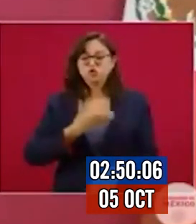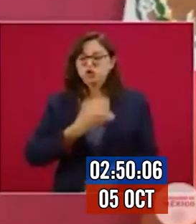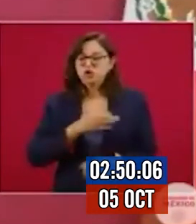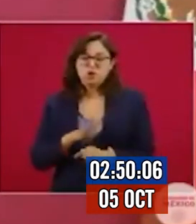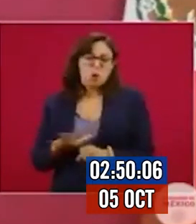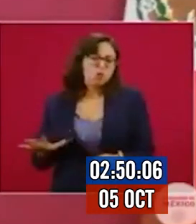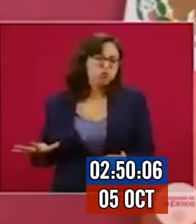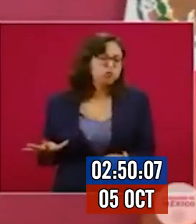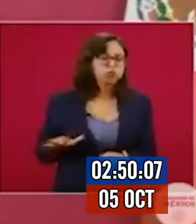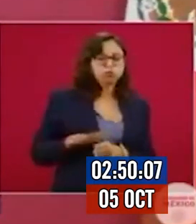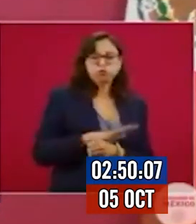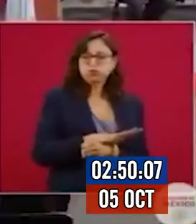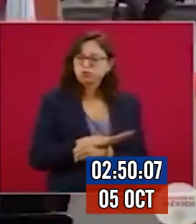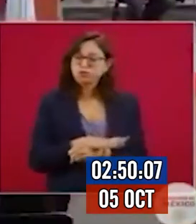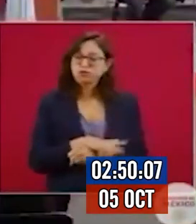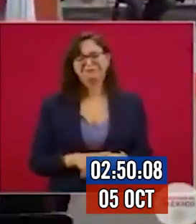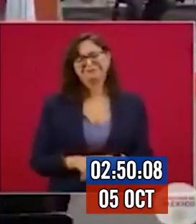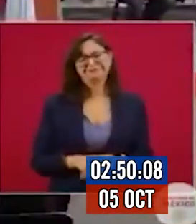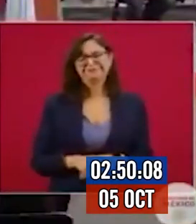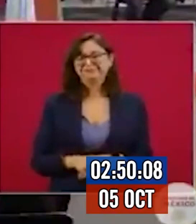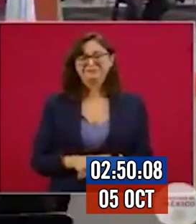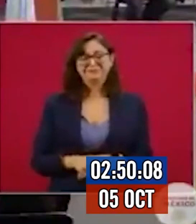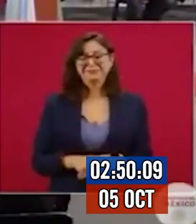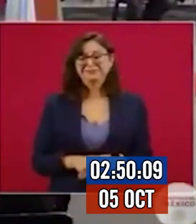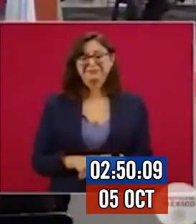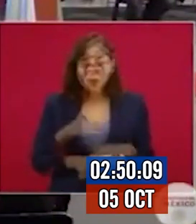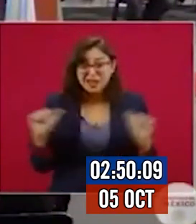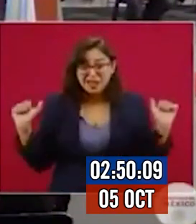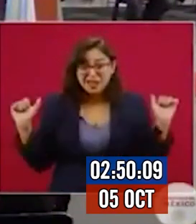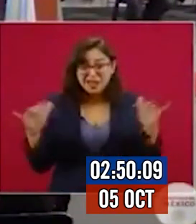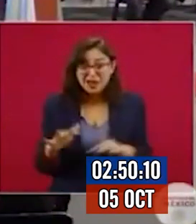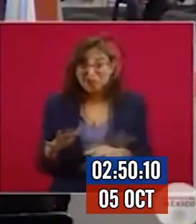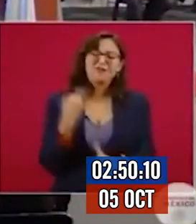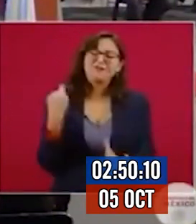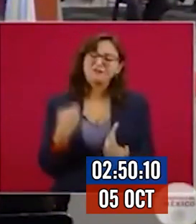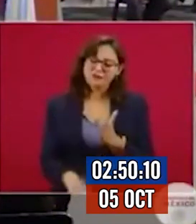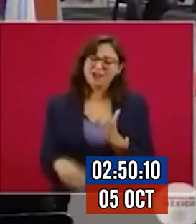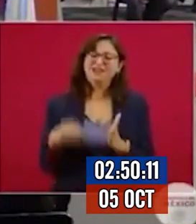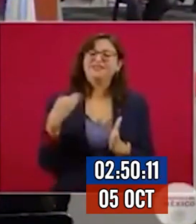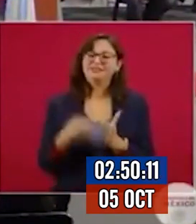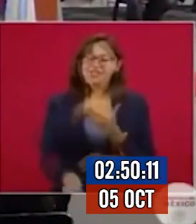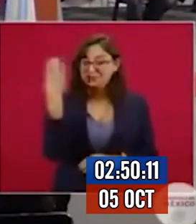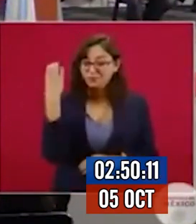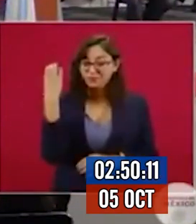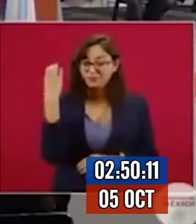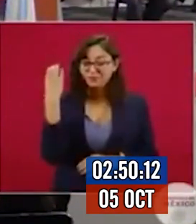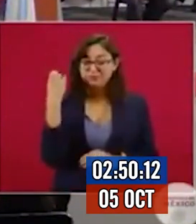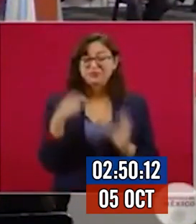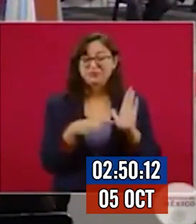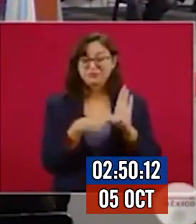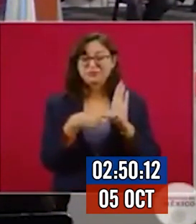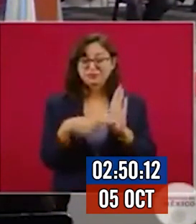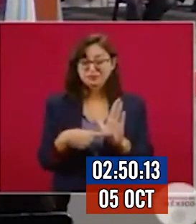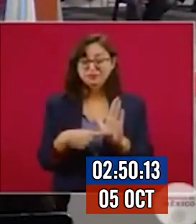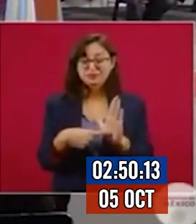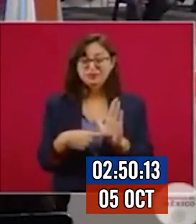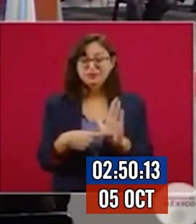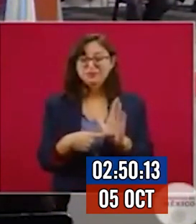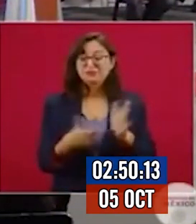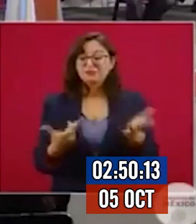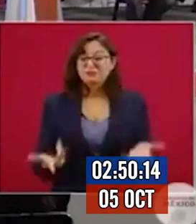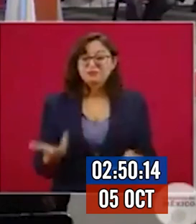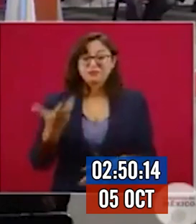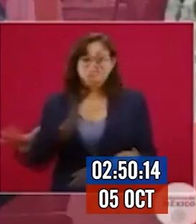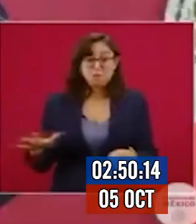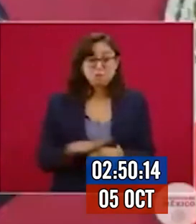reventar y no para llenar el shock todavía le falta y yo digo que no se llenó el